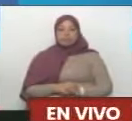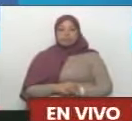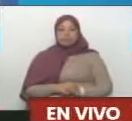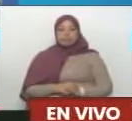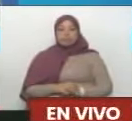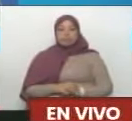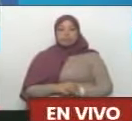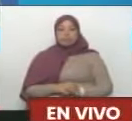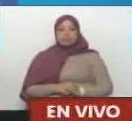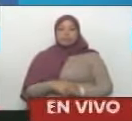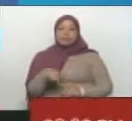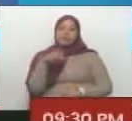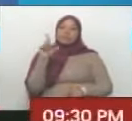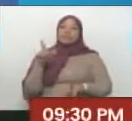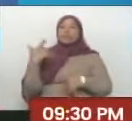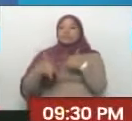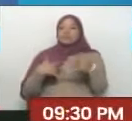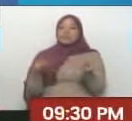Primera acción.